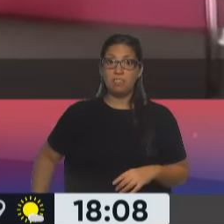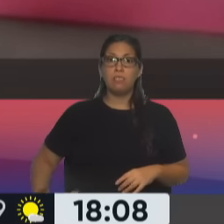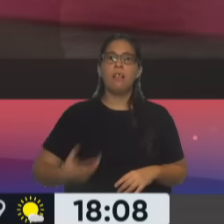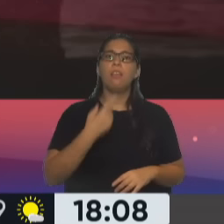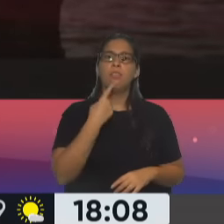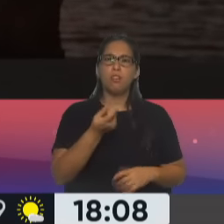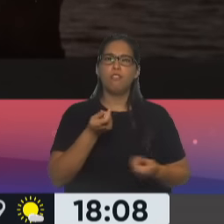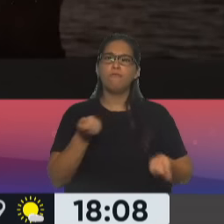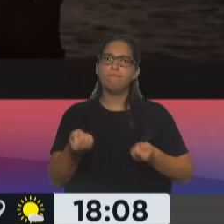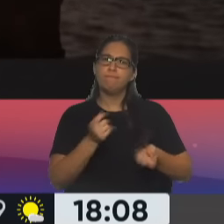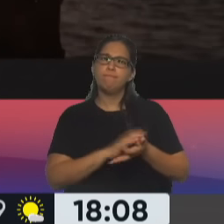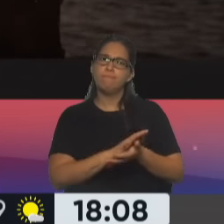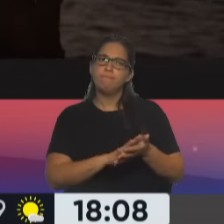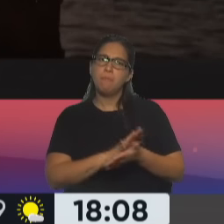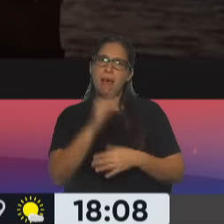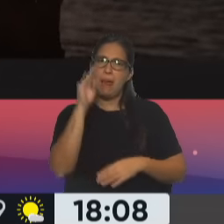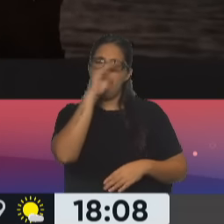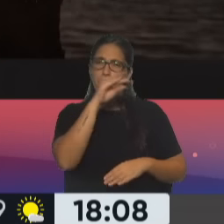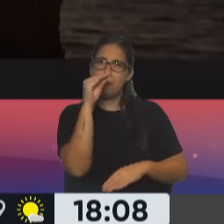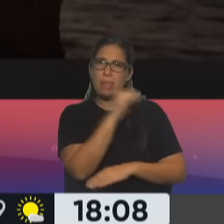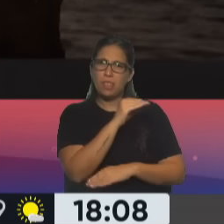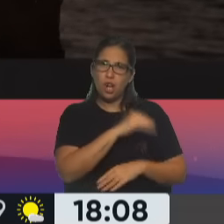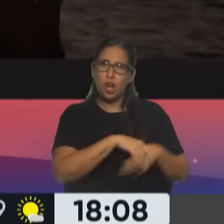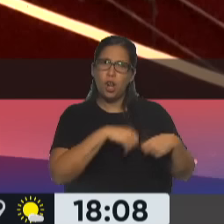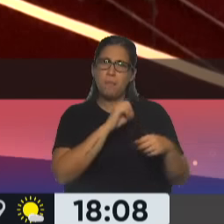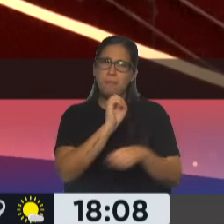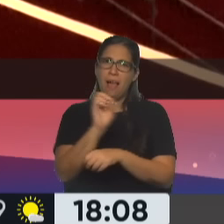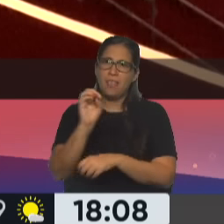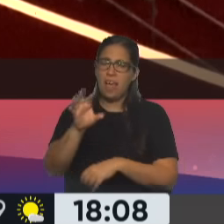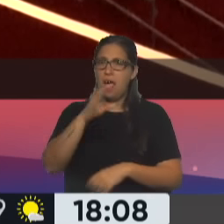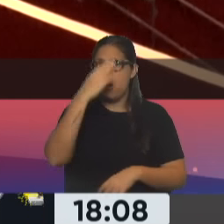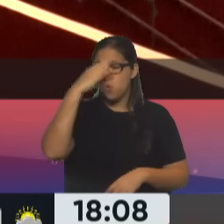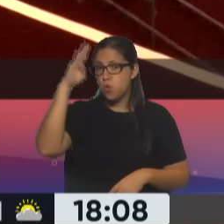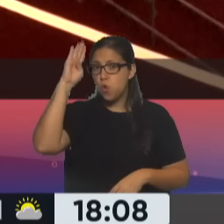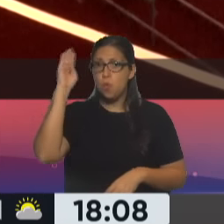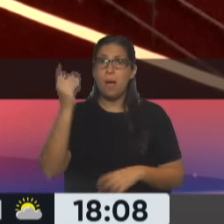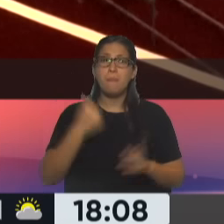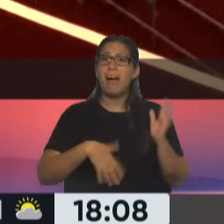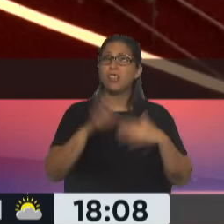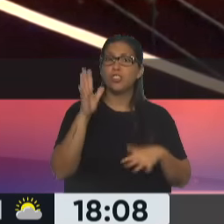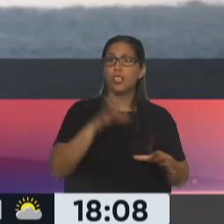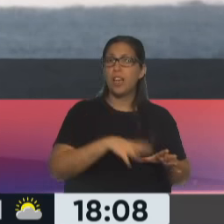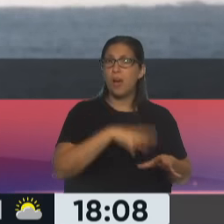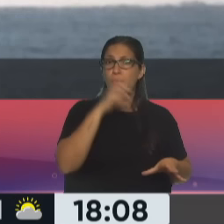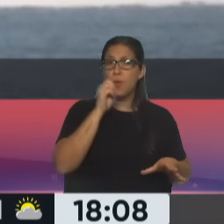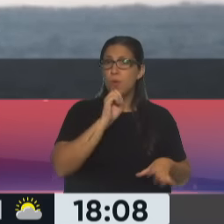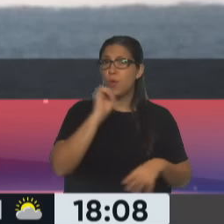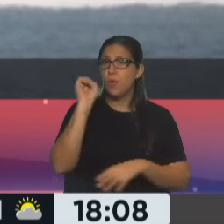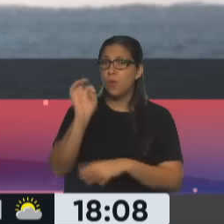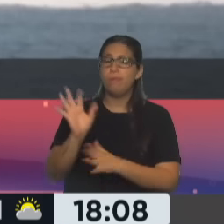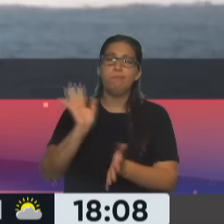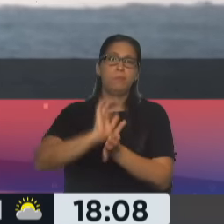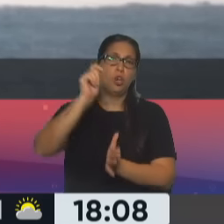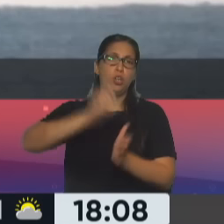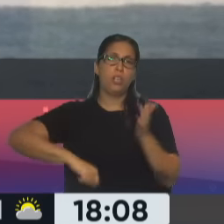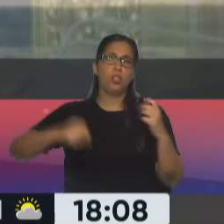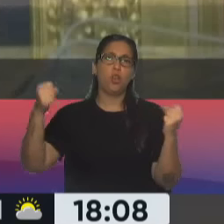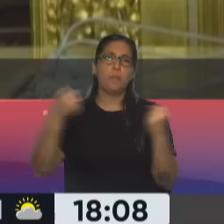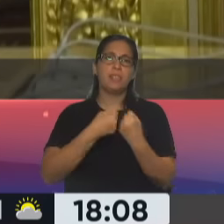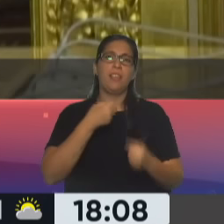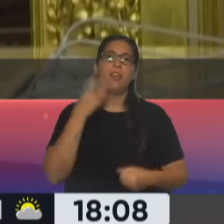para reanudar el envío de petróleo a Cuba y aclaró que la mayor parte del crudo enviado a la isla responde a contratos comerciales de